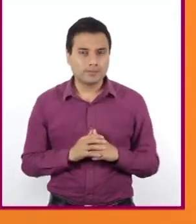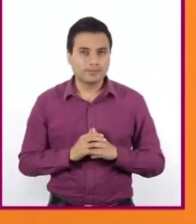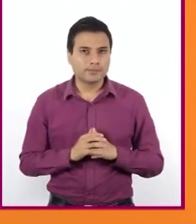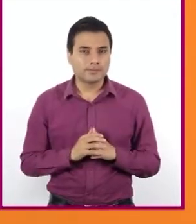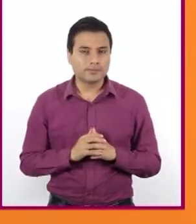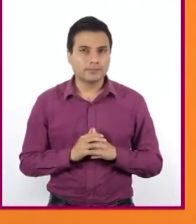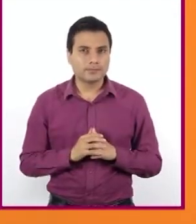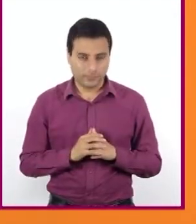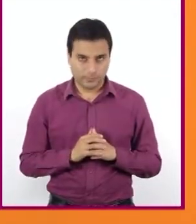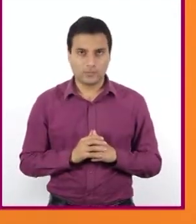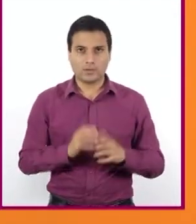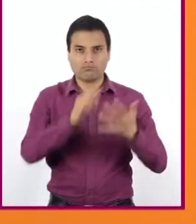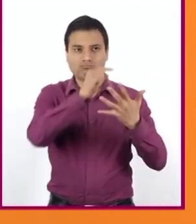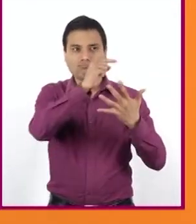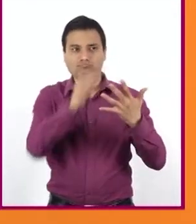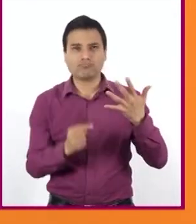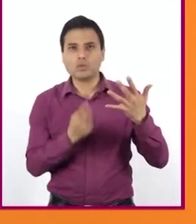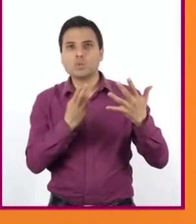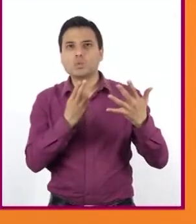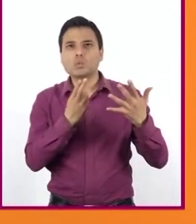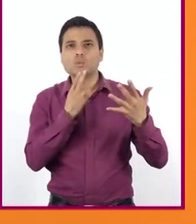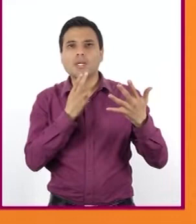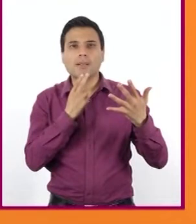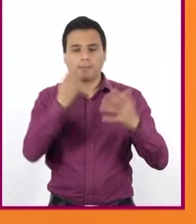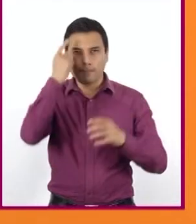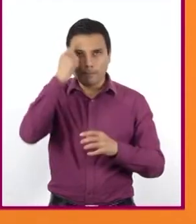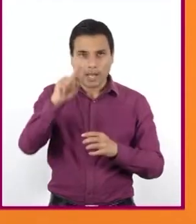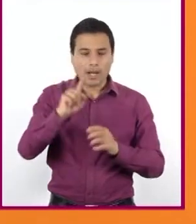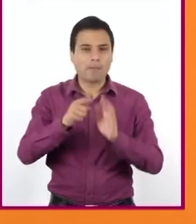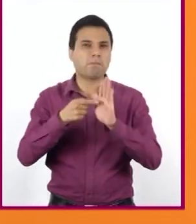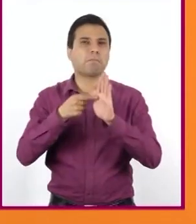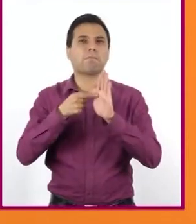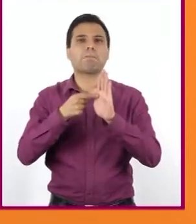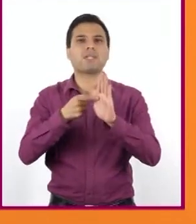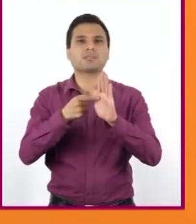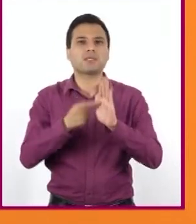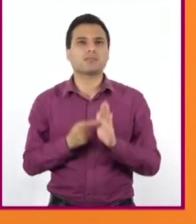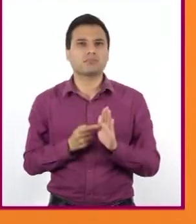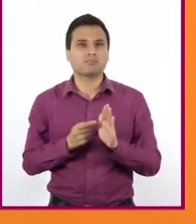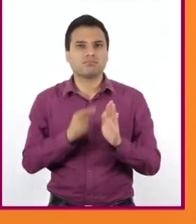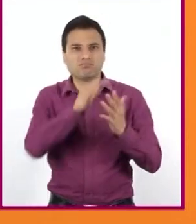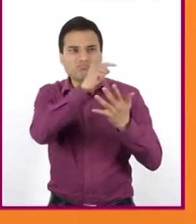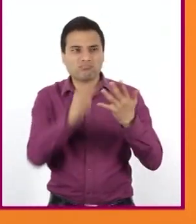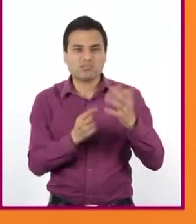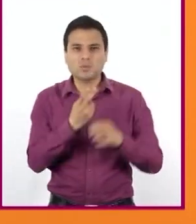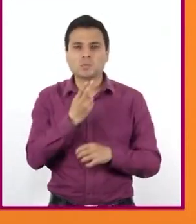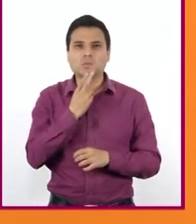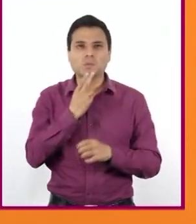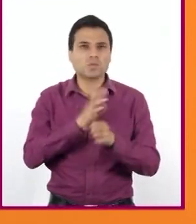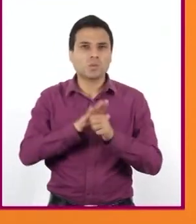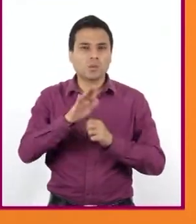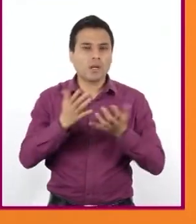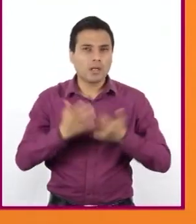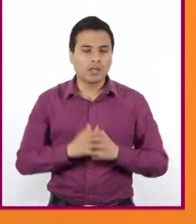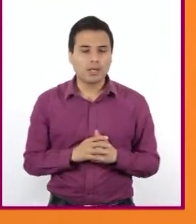recursos didácticos pueden utilizar para hacer la presentación de sus resultados de su